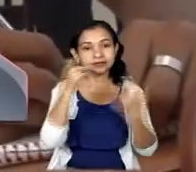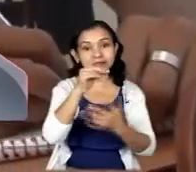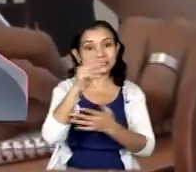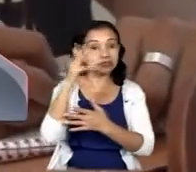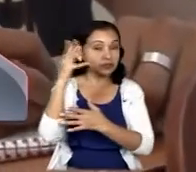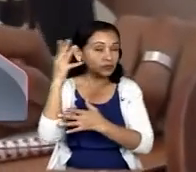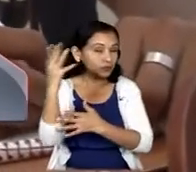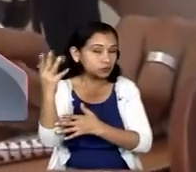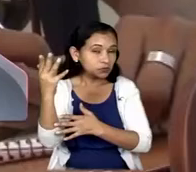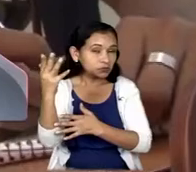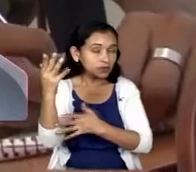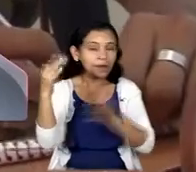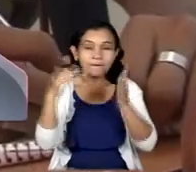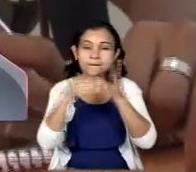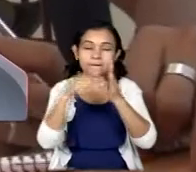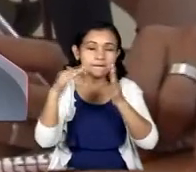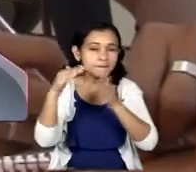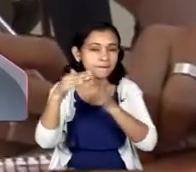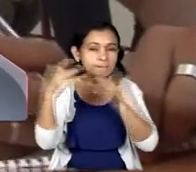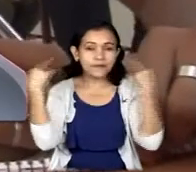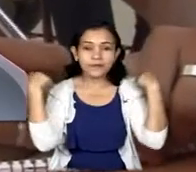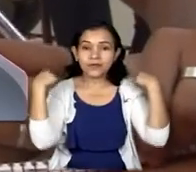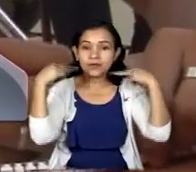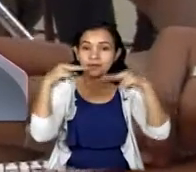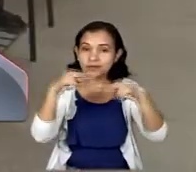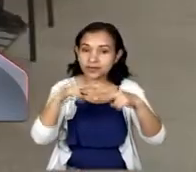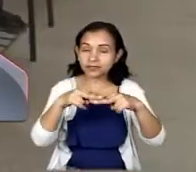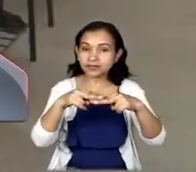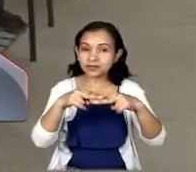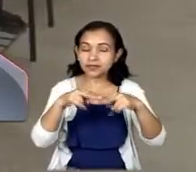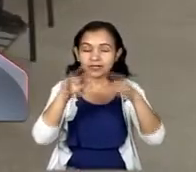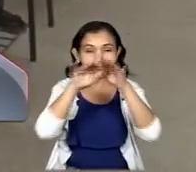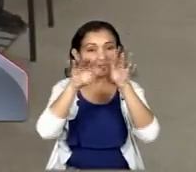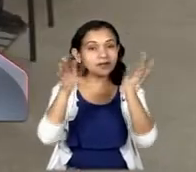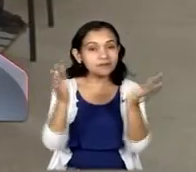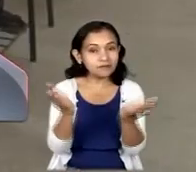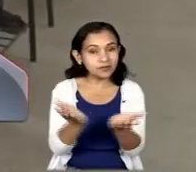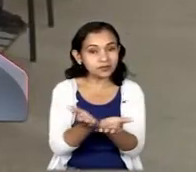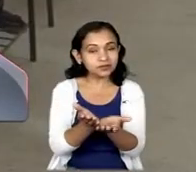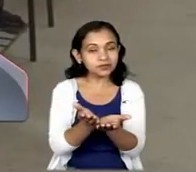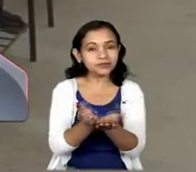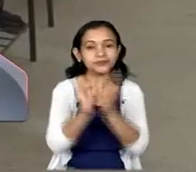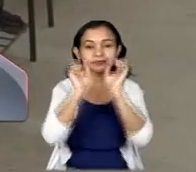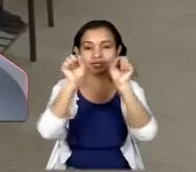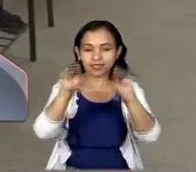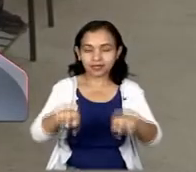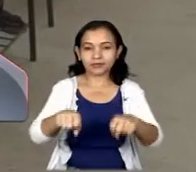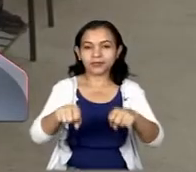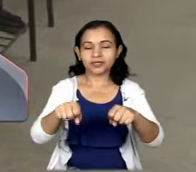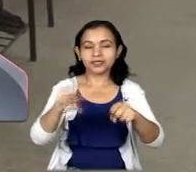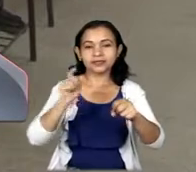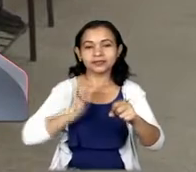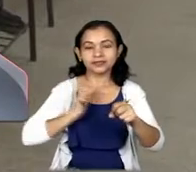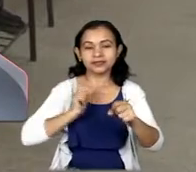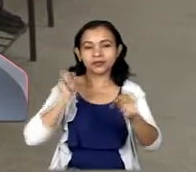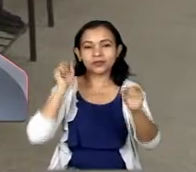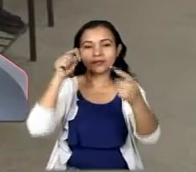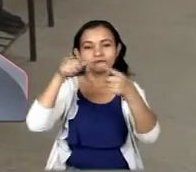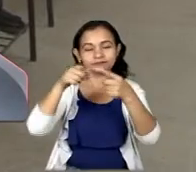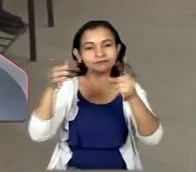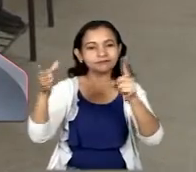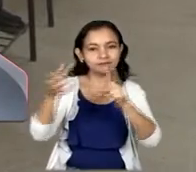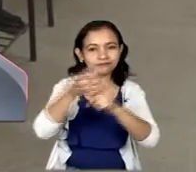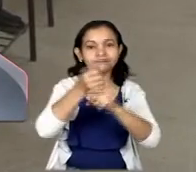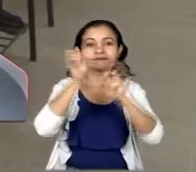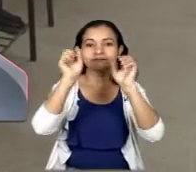19 millones de docentes contratados a todo el mundo para poder alcanzar ese objetivo.